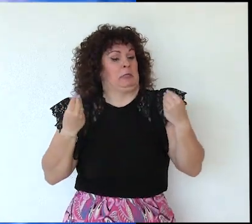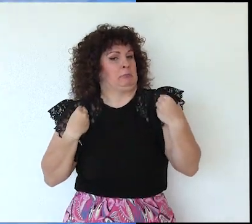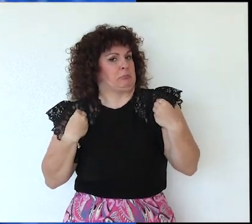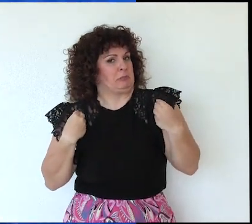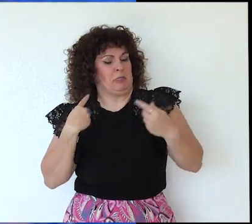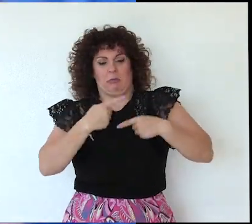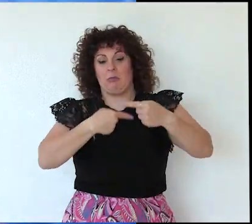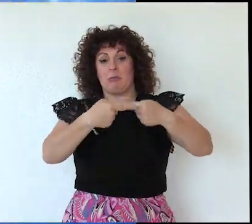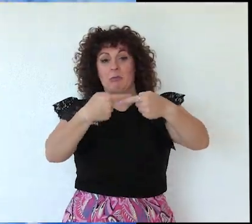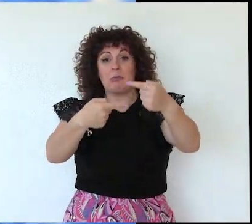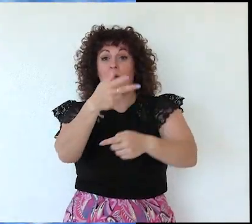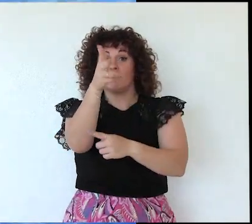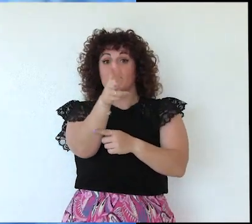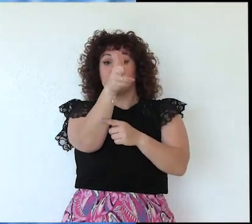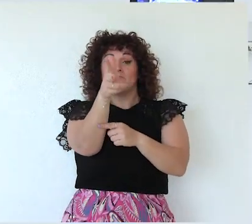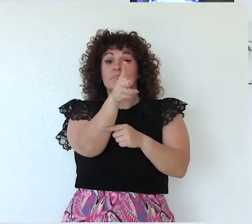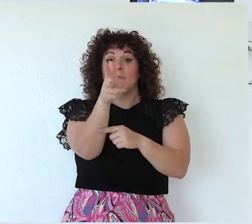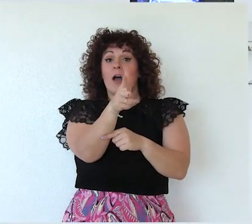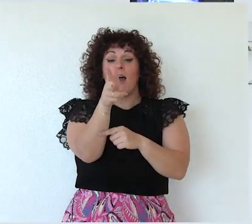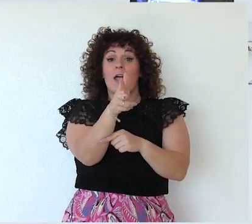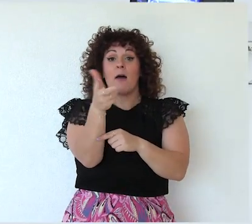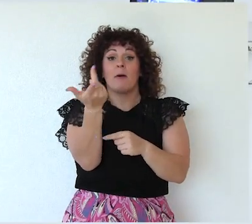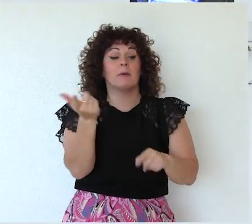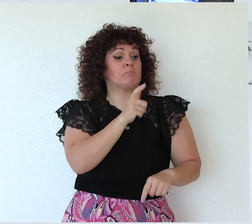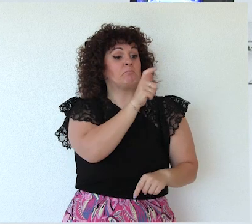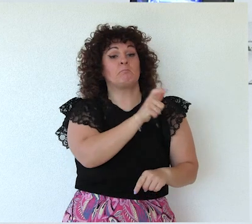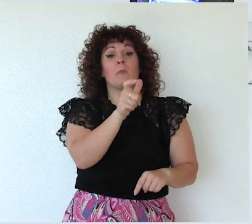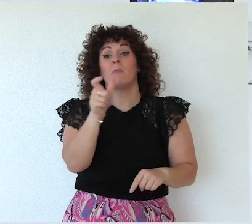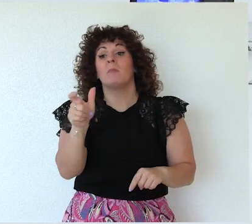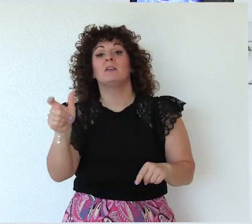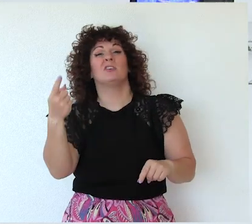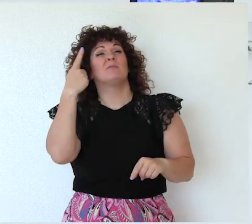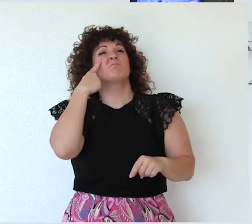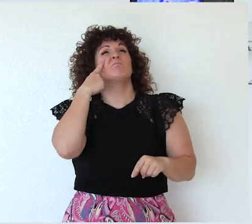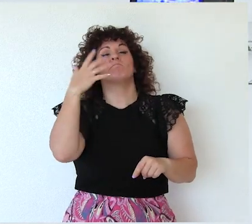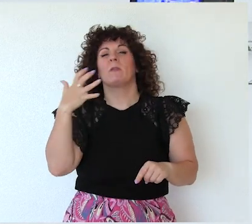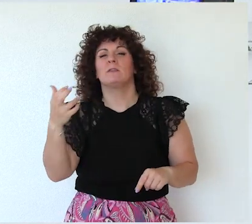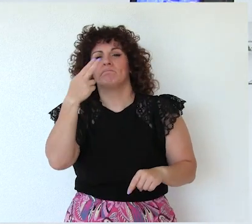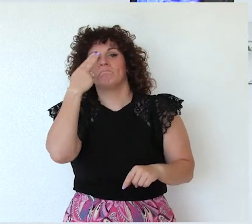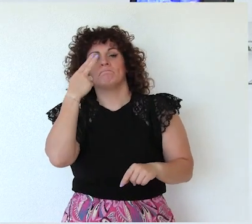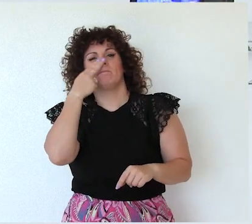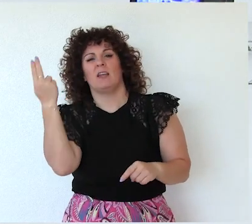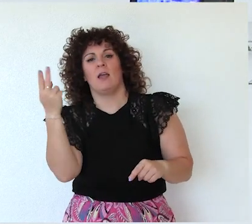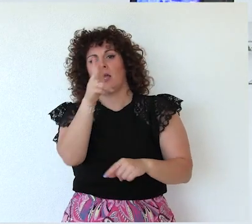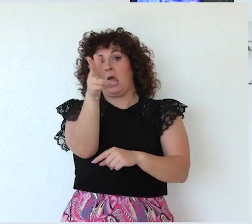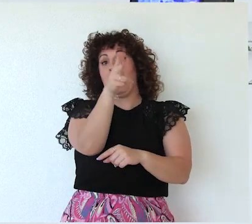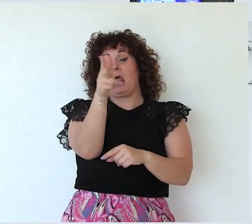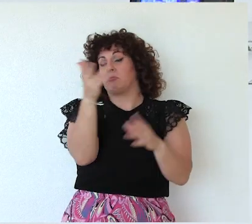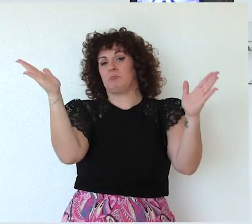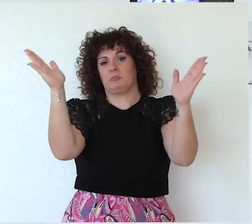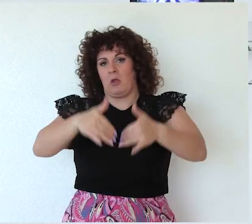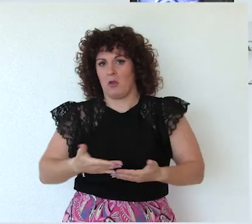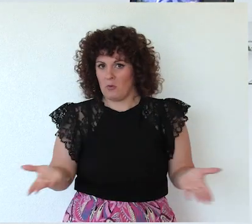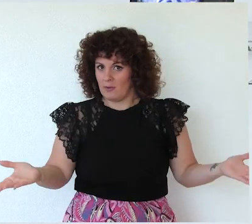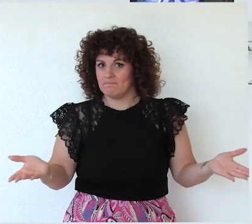vida, su día a día cotidiano, y que era gente que en principio no tenía un interés artístico por capturar